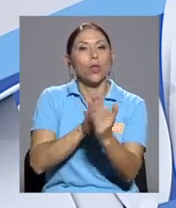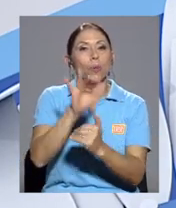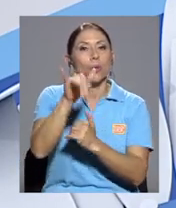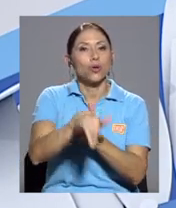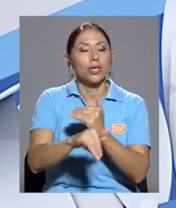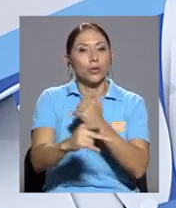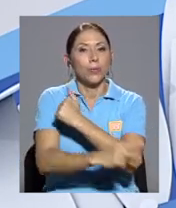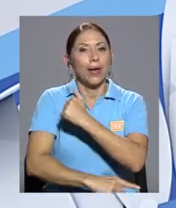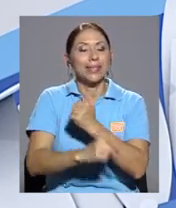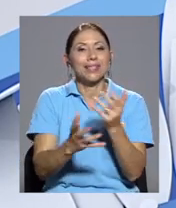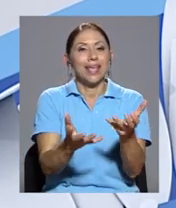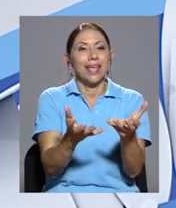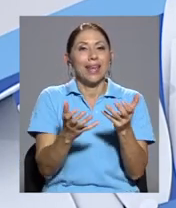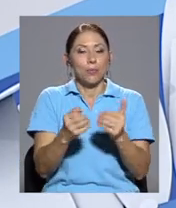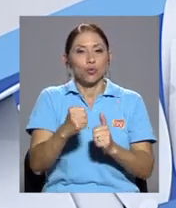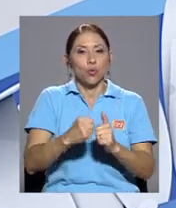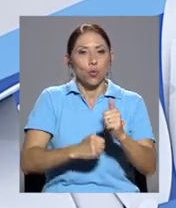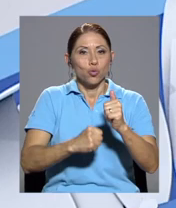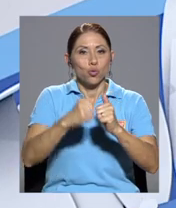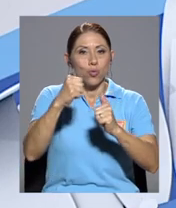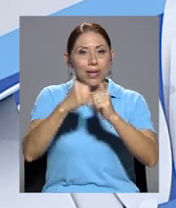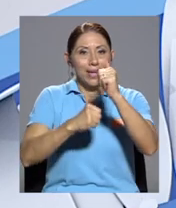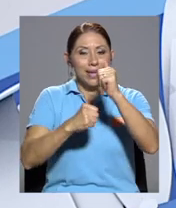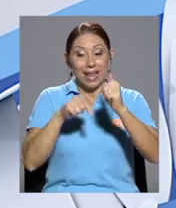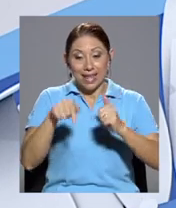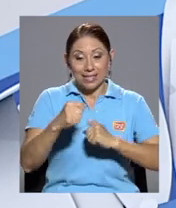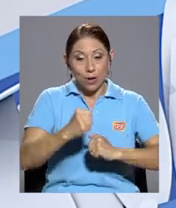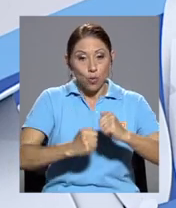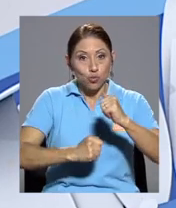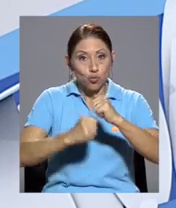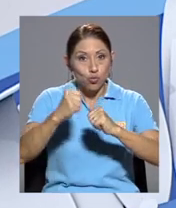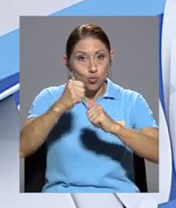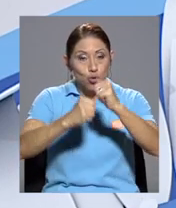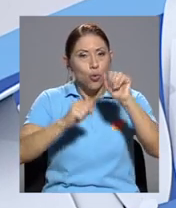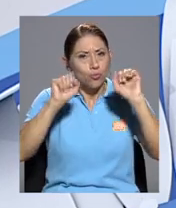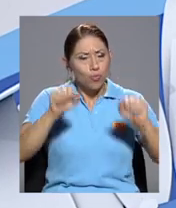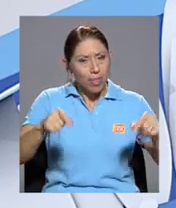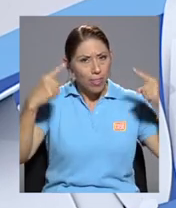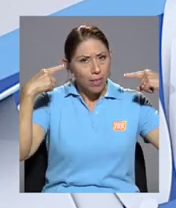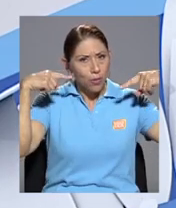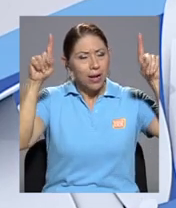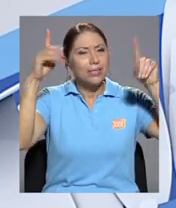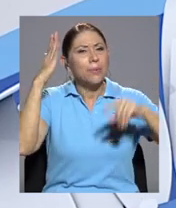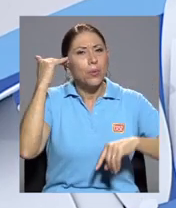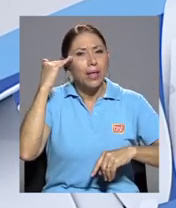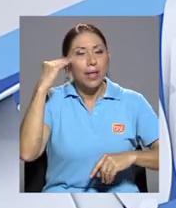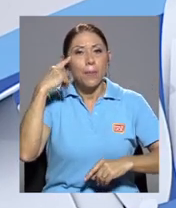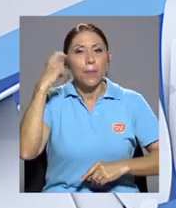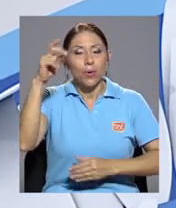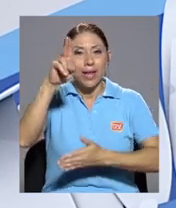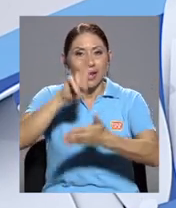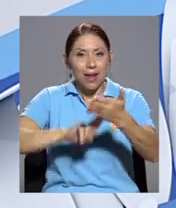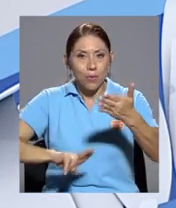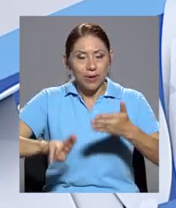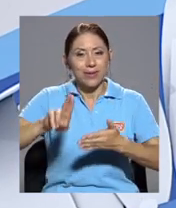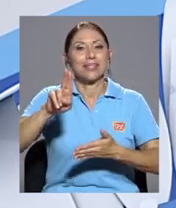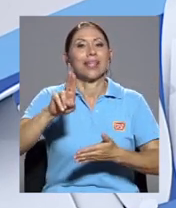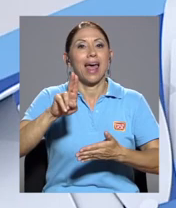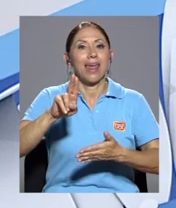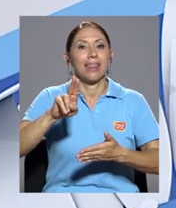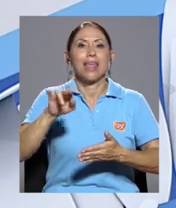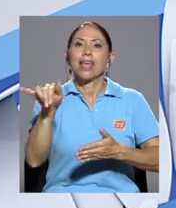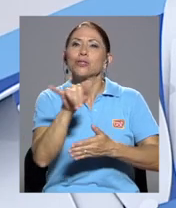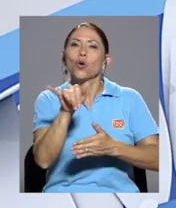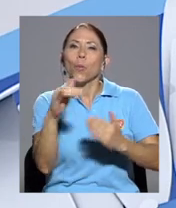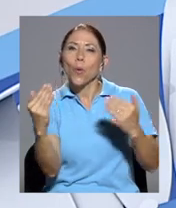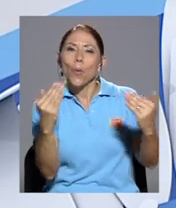construir y esta construcción sin la menor duda es posible porque la universidad se convierte en el